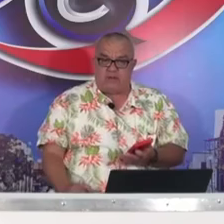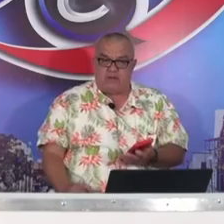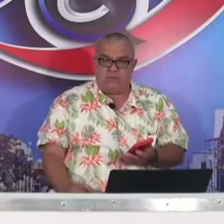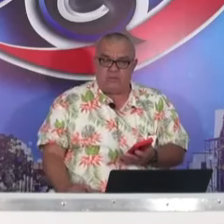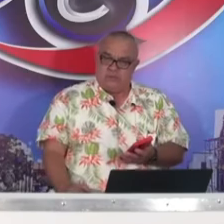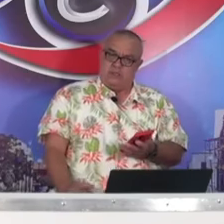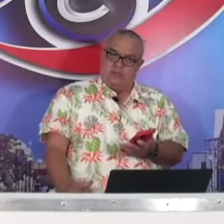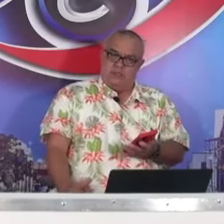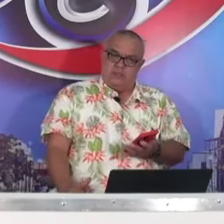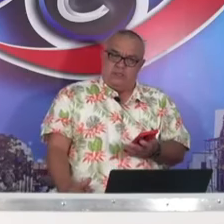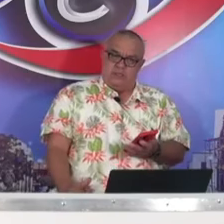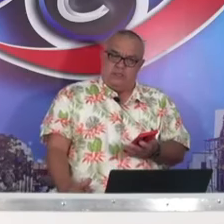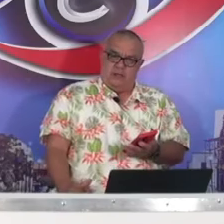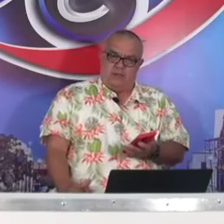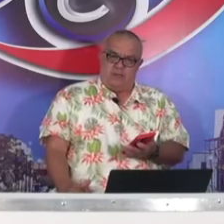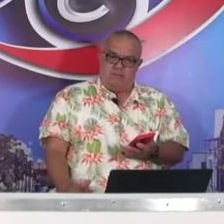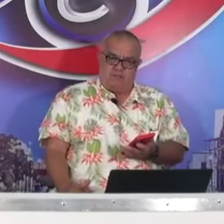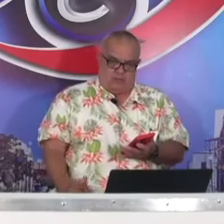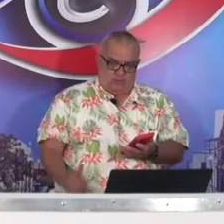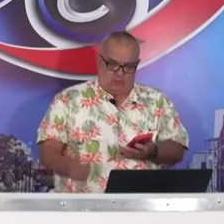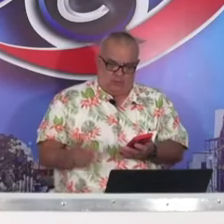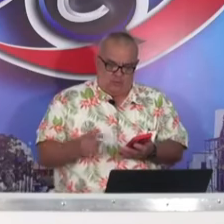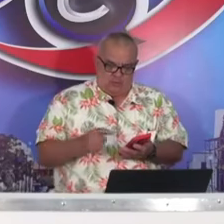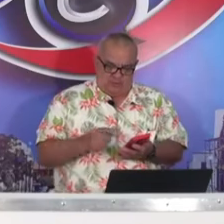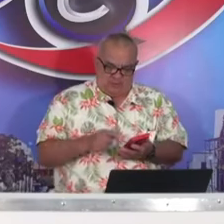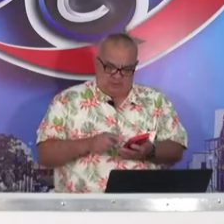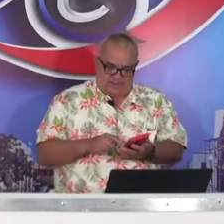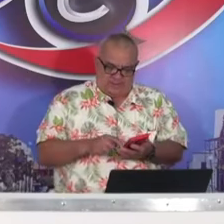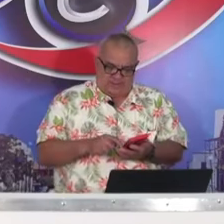completo. Y le digo, oye, pero